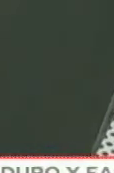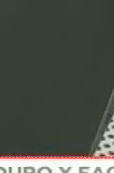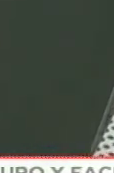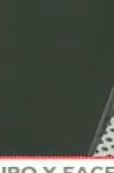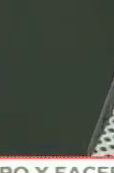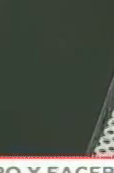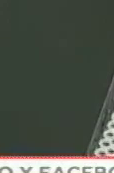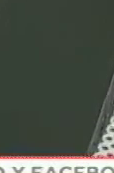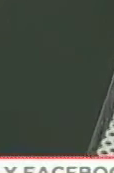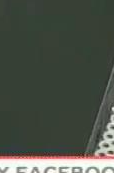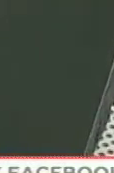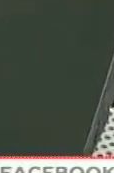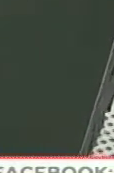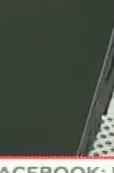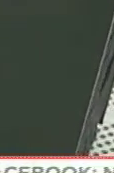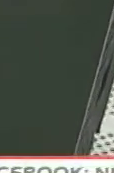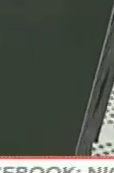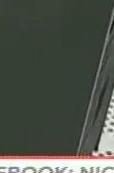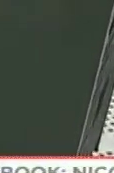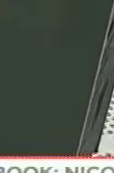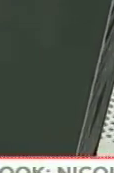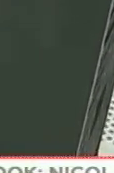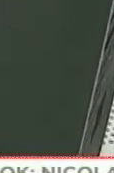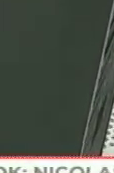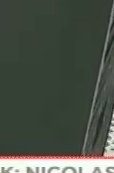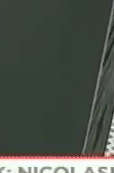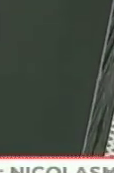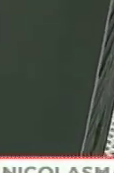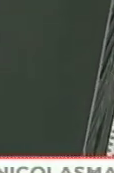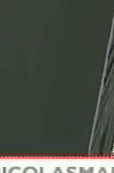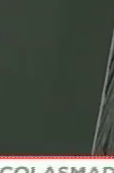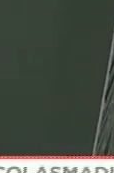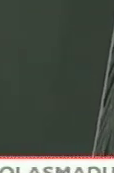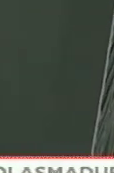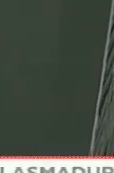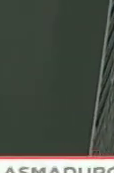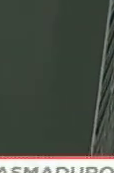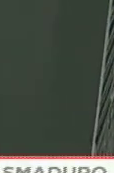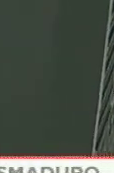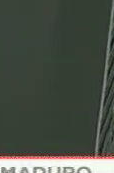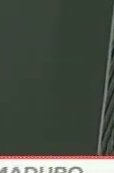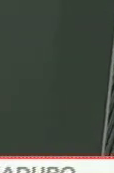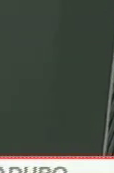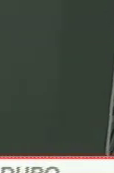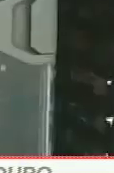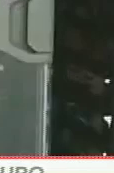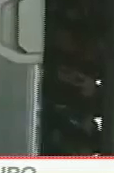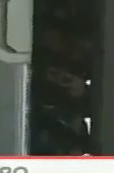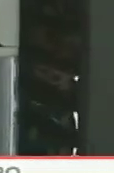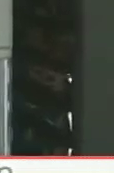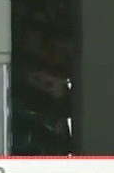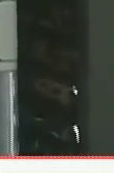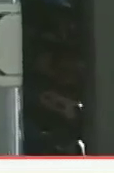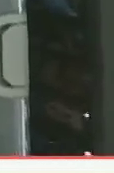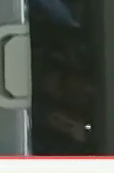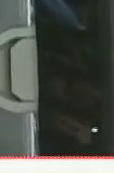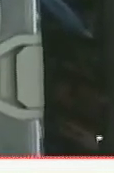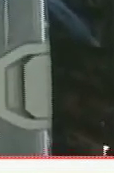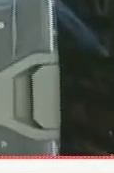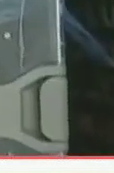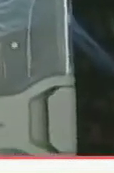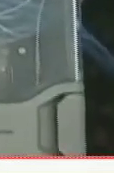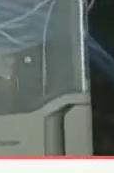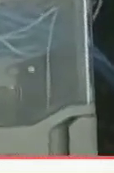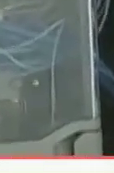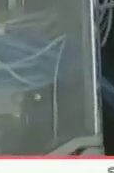pueblo venezolano. CanTV y Movilnet, como dice nuestro eslogan allá atrás, seguiremos siendo orgullosamente